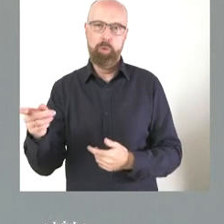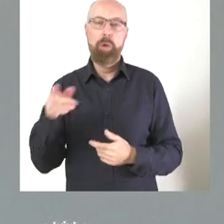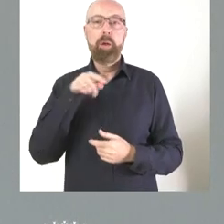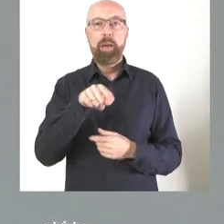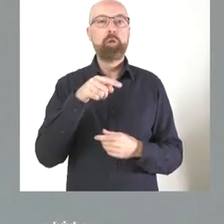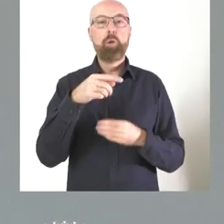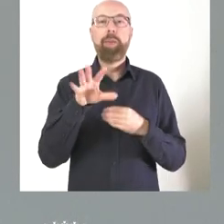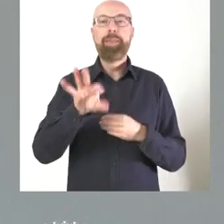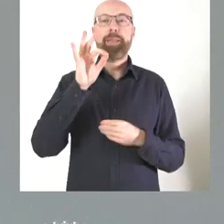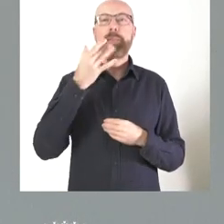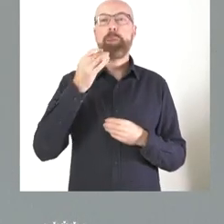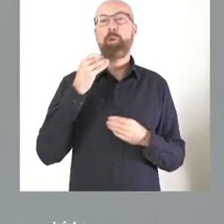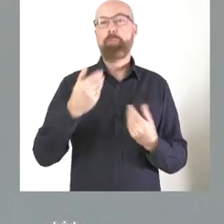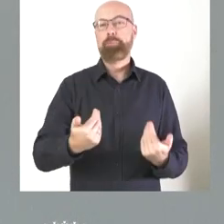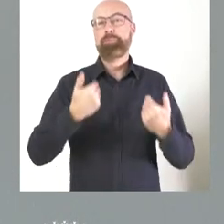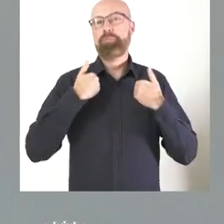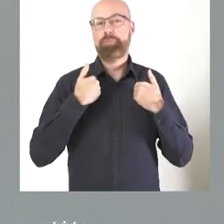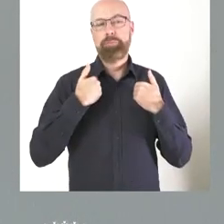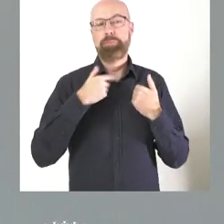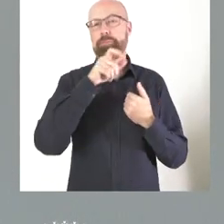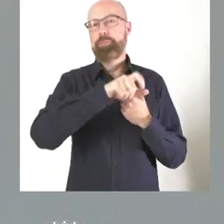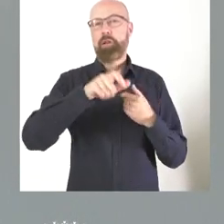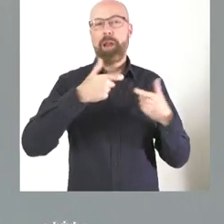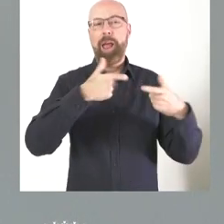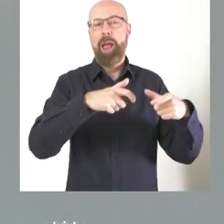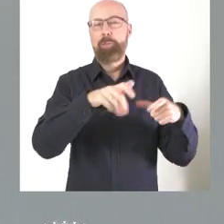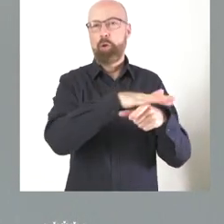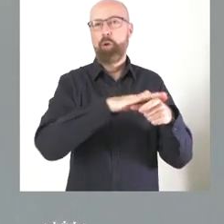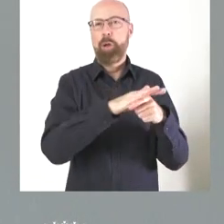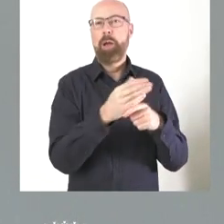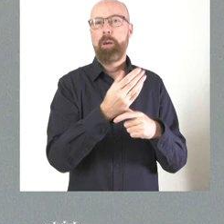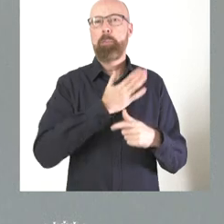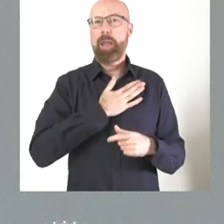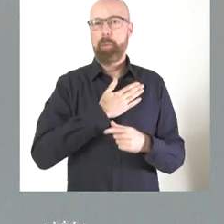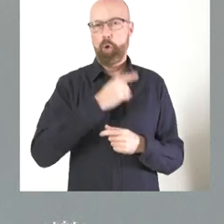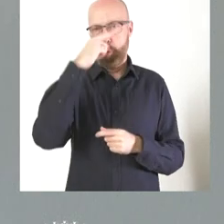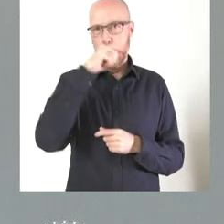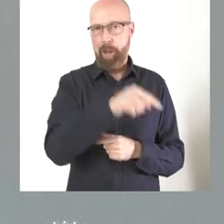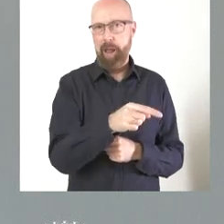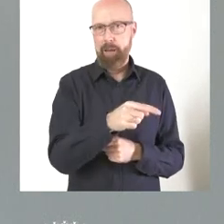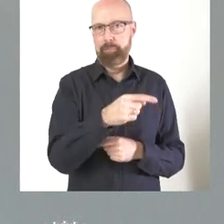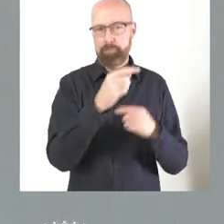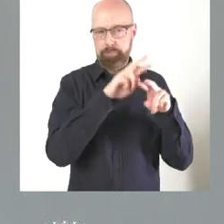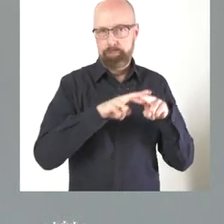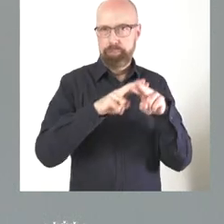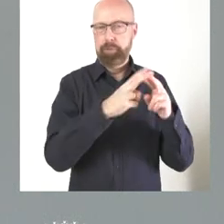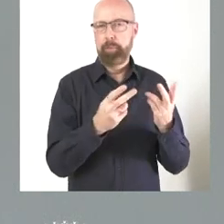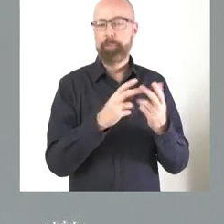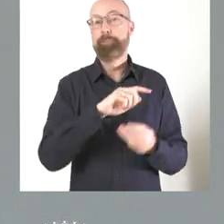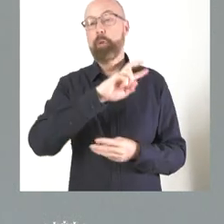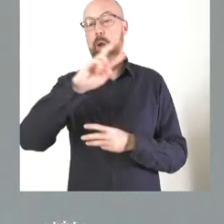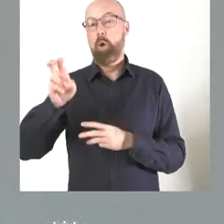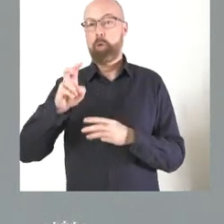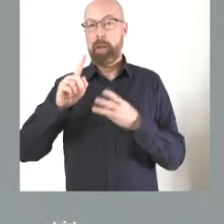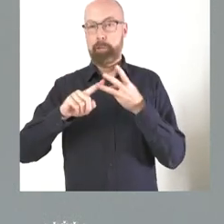Los profesionales en el ámbito del patrimonio cultural y la última cuestión que usted me plantea como reforzar estas medidas